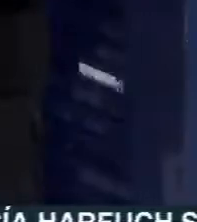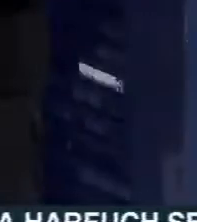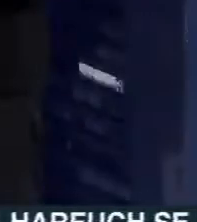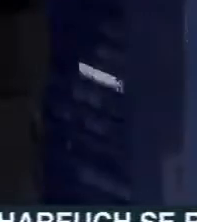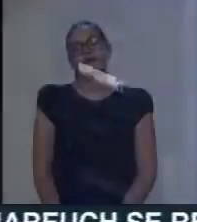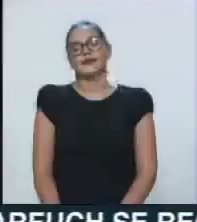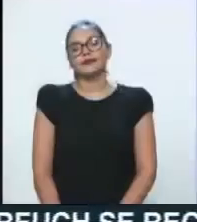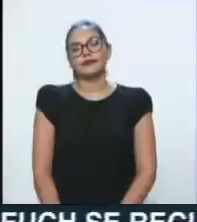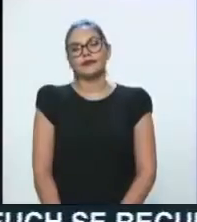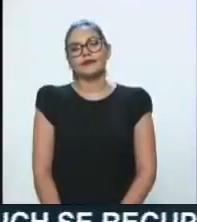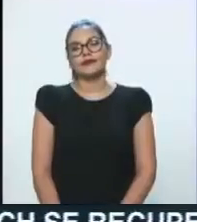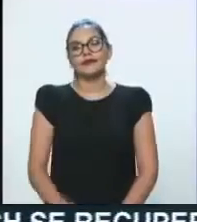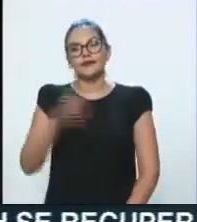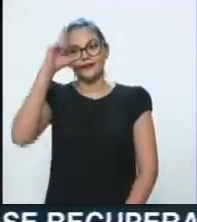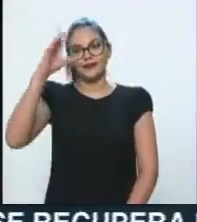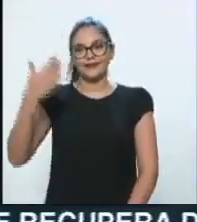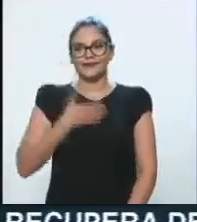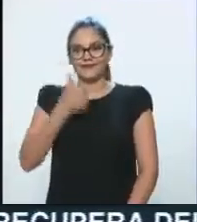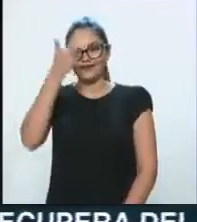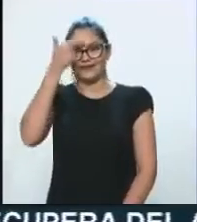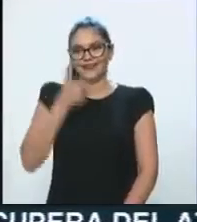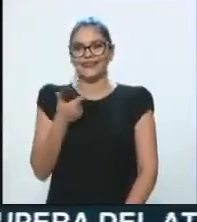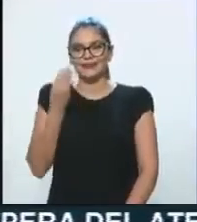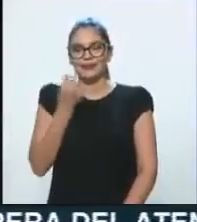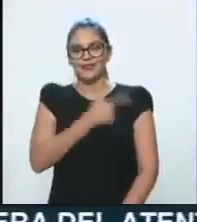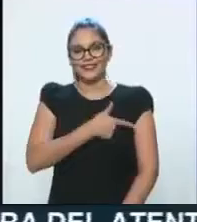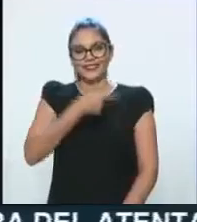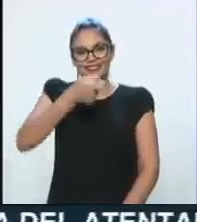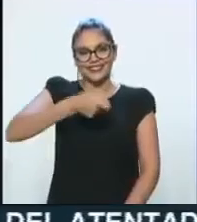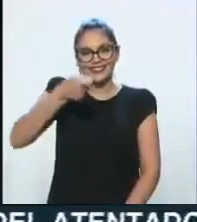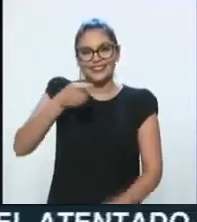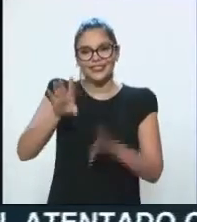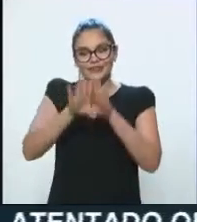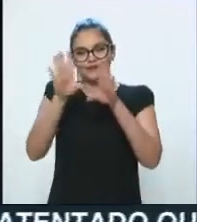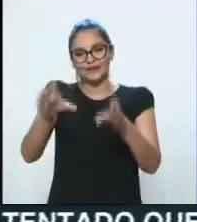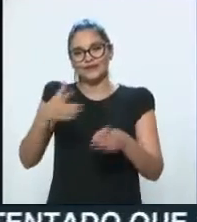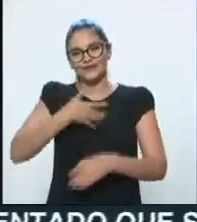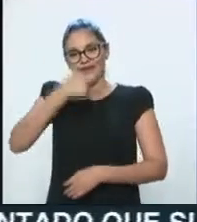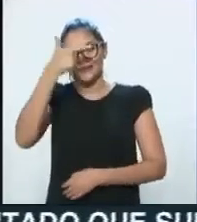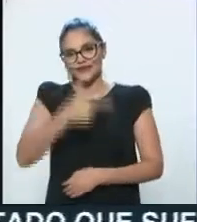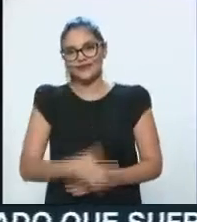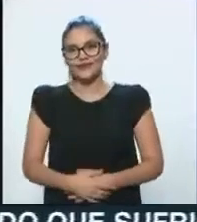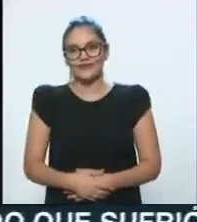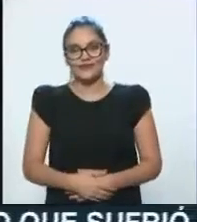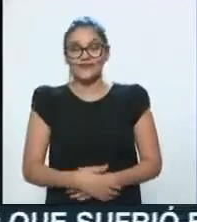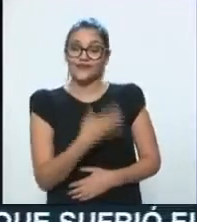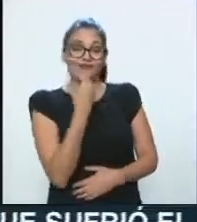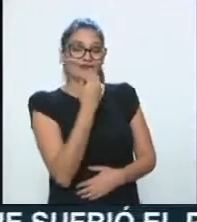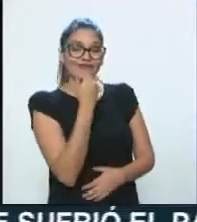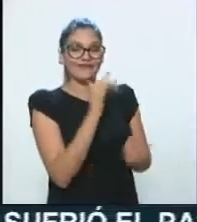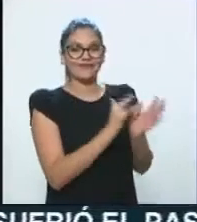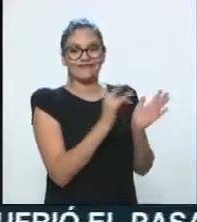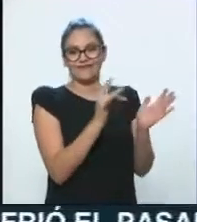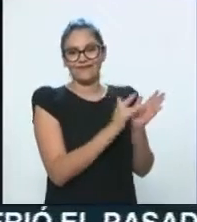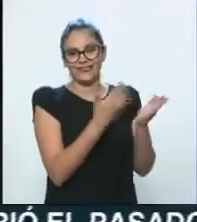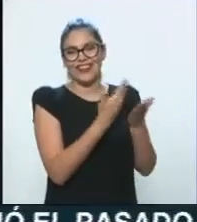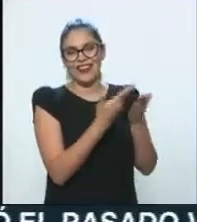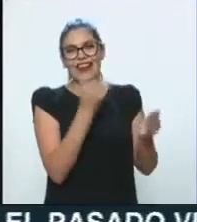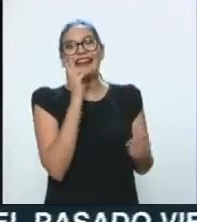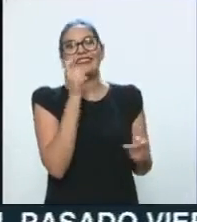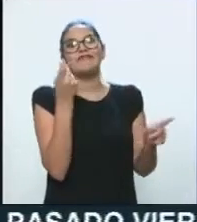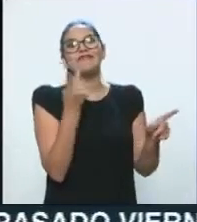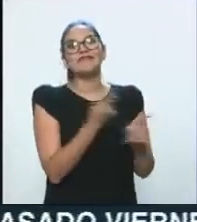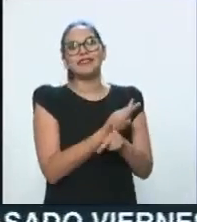fabrizio mejía muy buenas noches qué gusto saludarte cómo estás muy bien y tú cuán pues muy bien aquí viendo este asunto de la